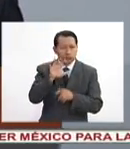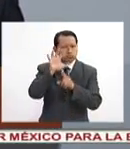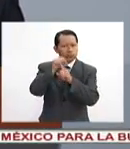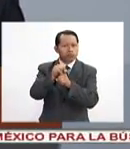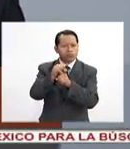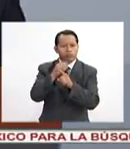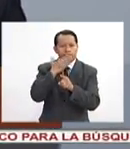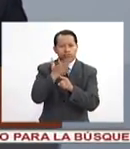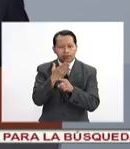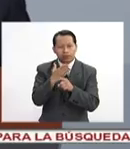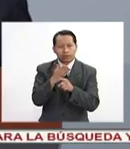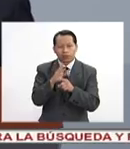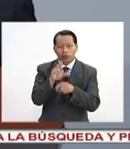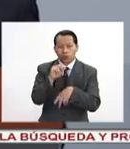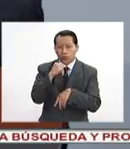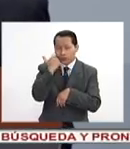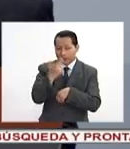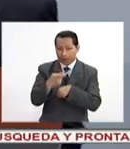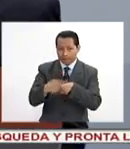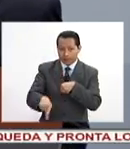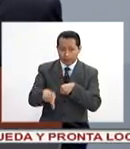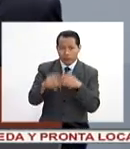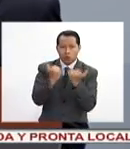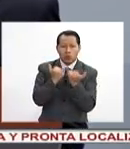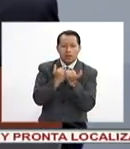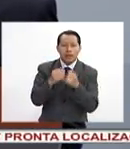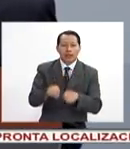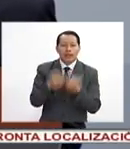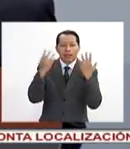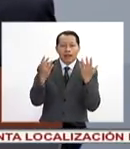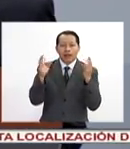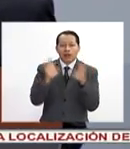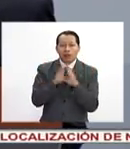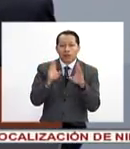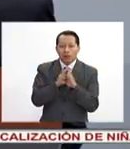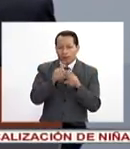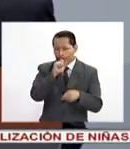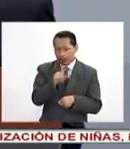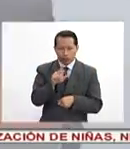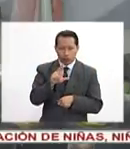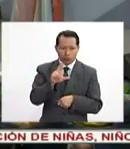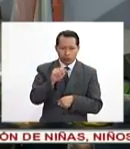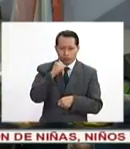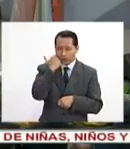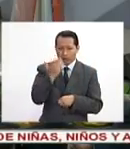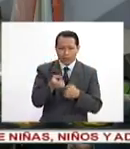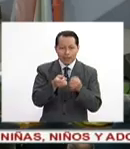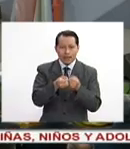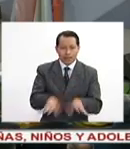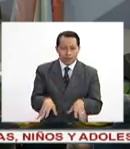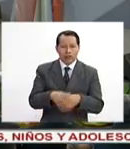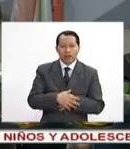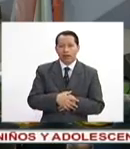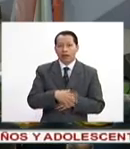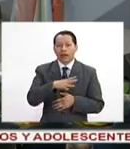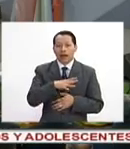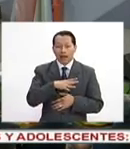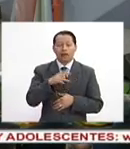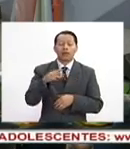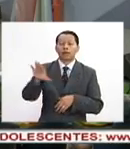no queremos poner en riesgo y lo que desde luego no estamos dispuestos a perder. En el encuentro se